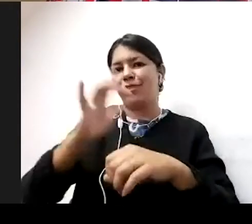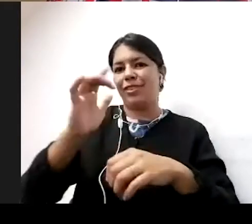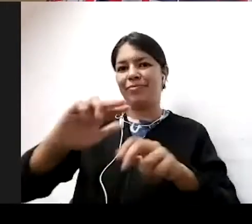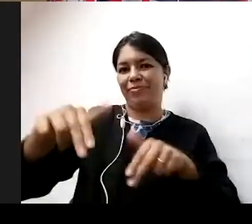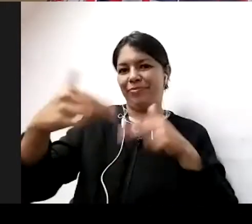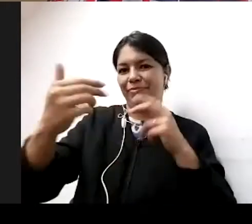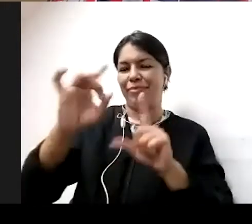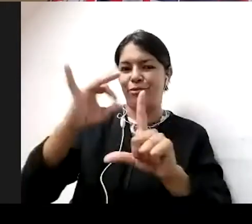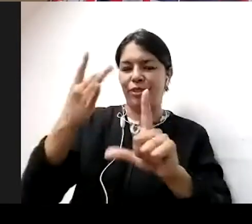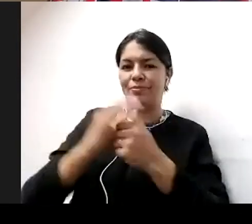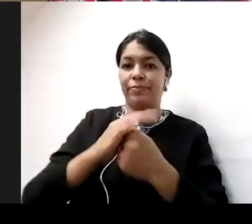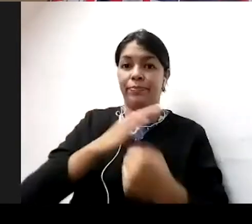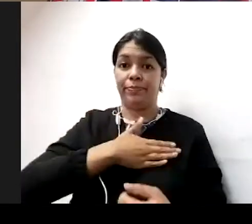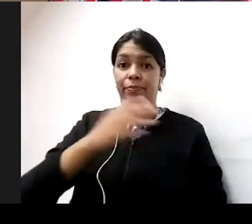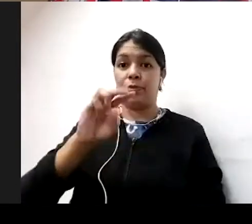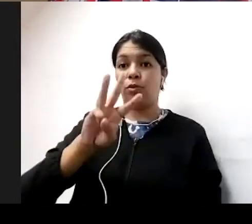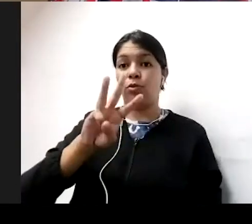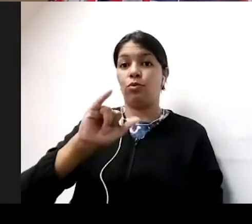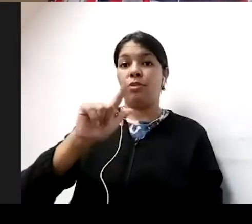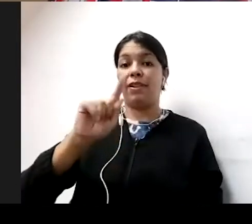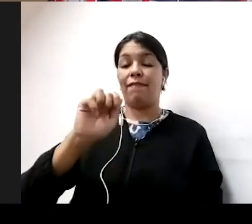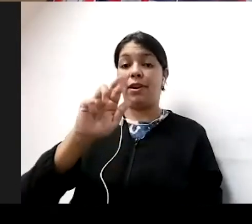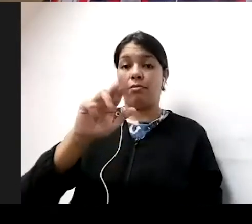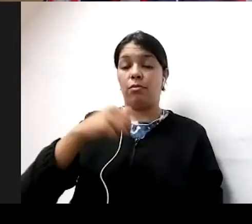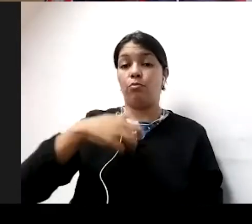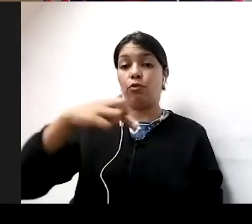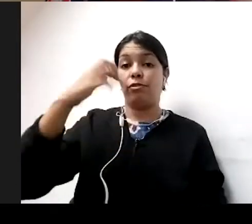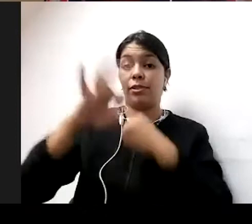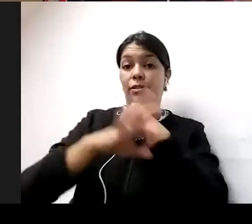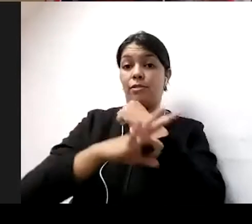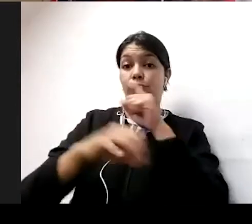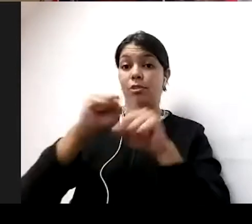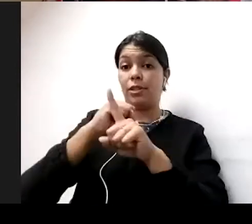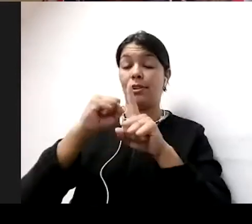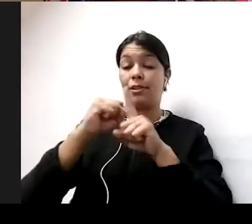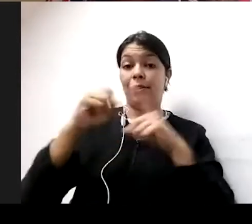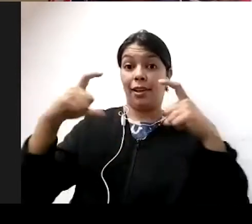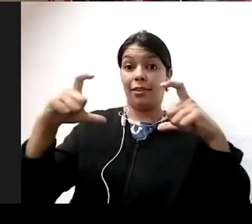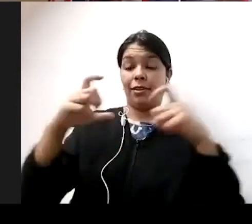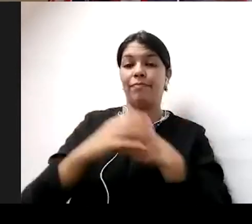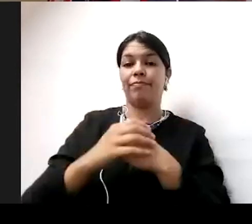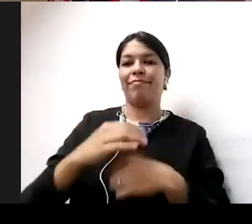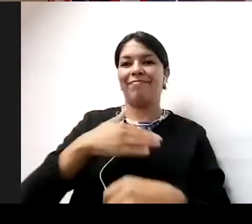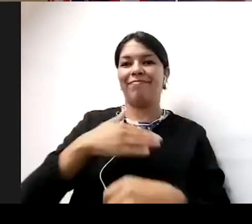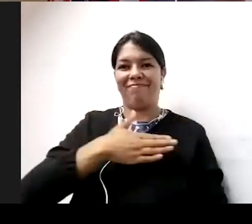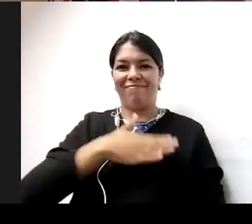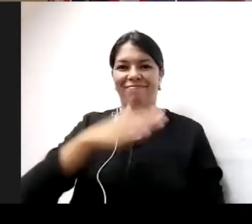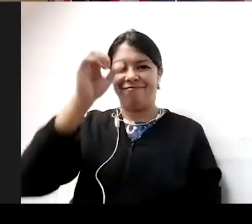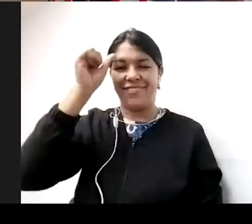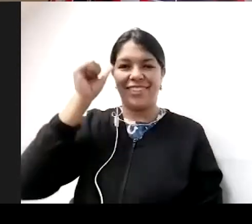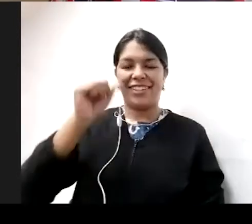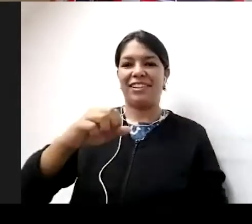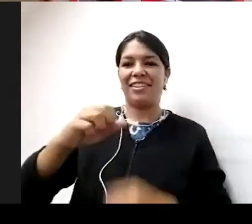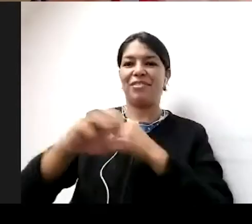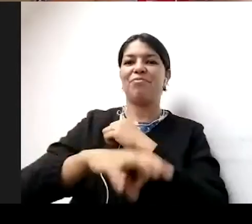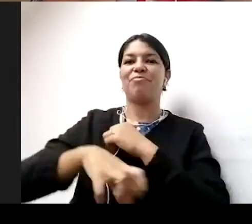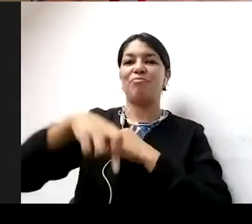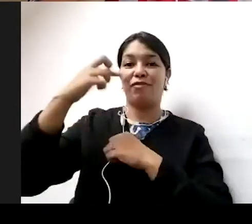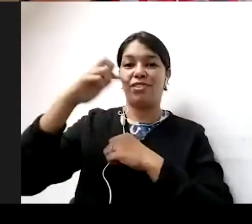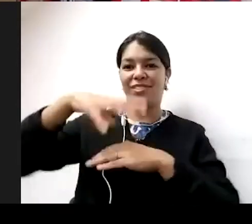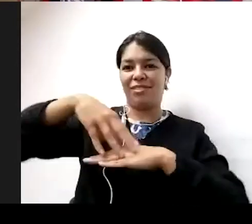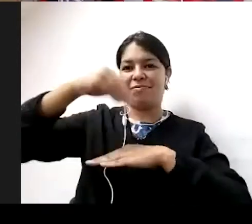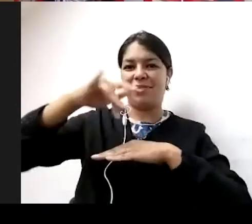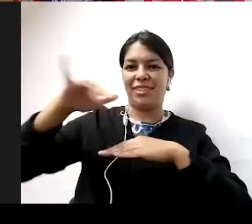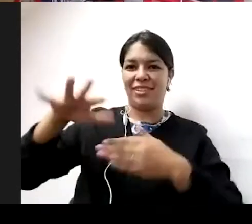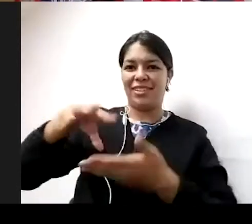Wilfer Aldana, profesional psicosocial para Caquetá. Angélica Hoyos, profesional psicosocial para Magdalena y Santander. Mi